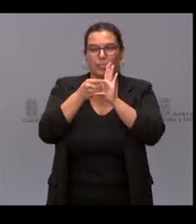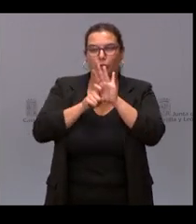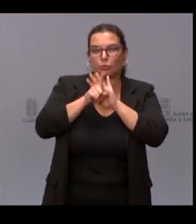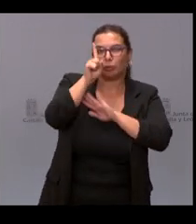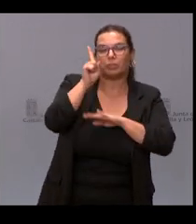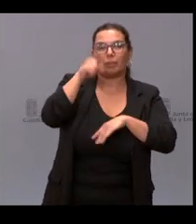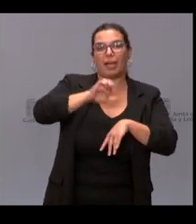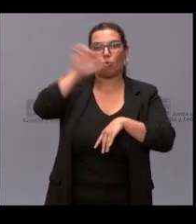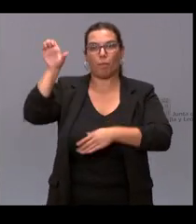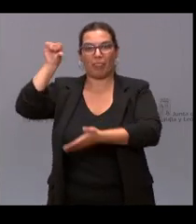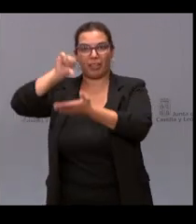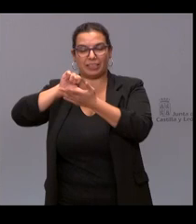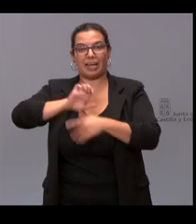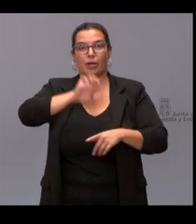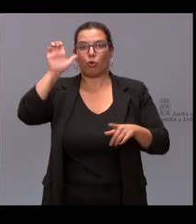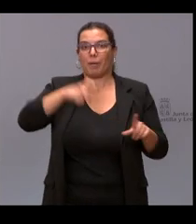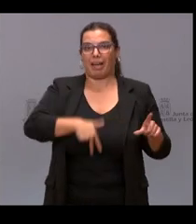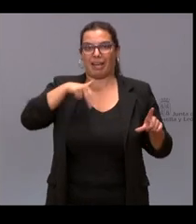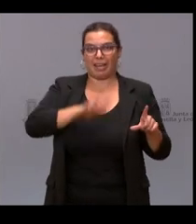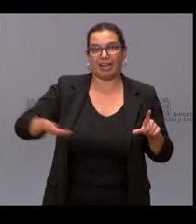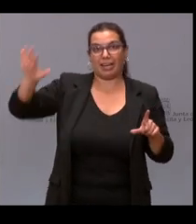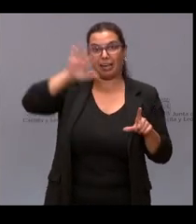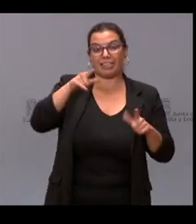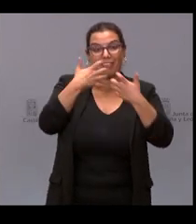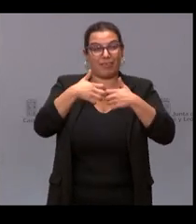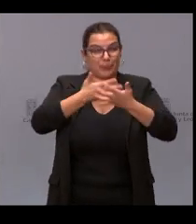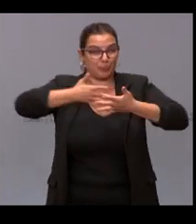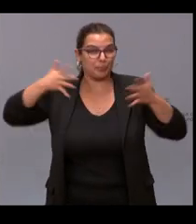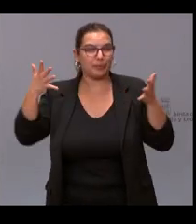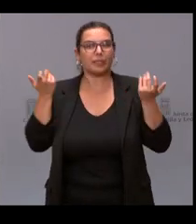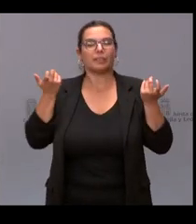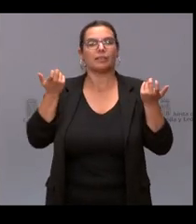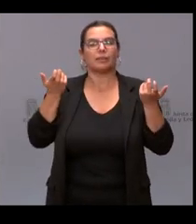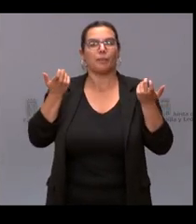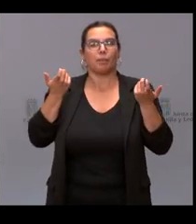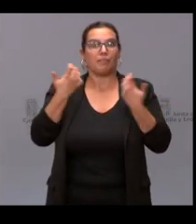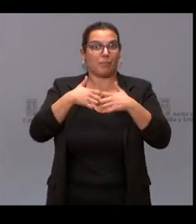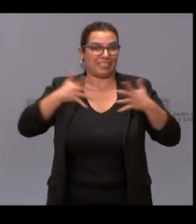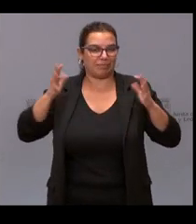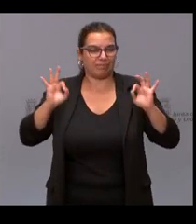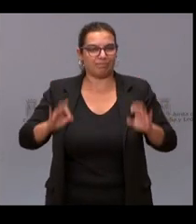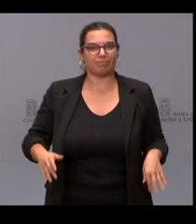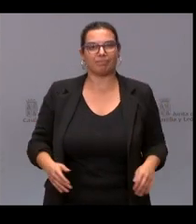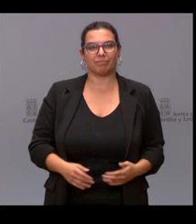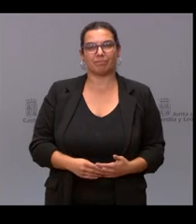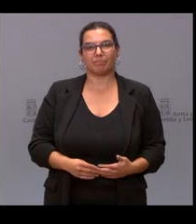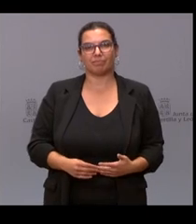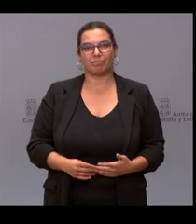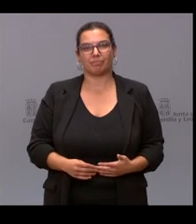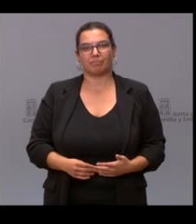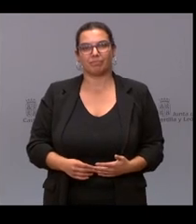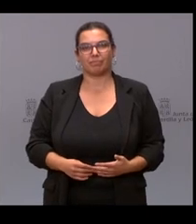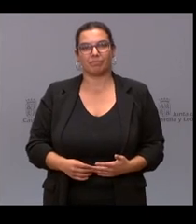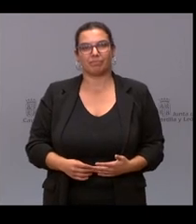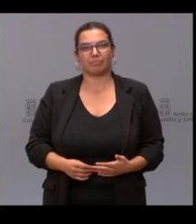Europa Central y en Europa en su conjunto. Estas mega factorías, estas mega fábricas. And that's why we're